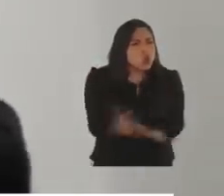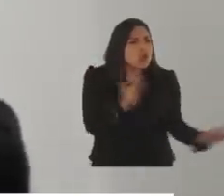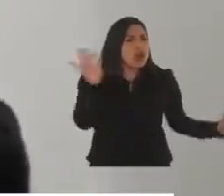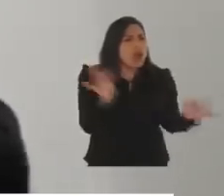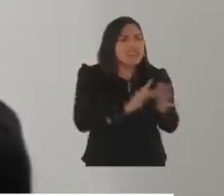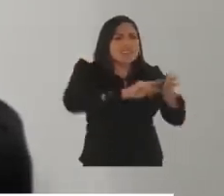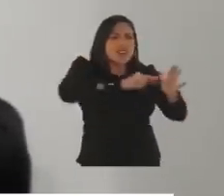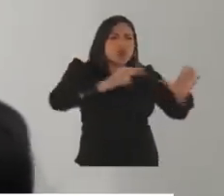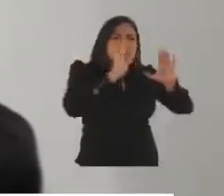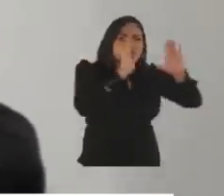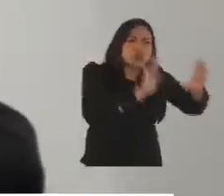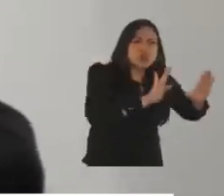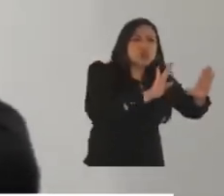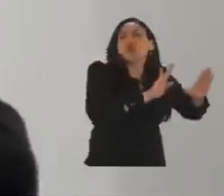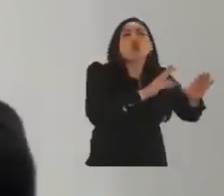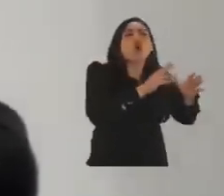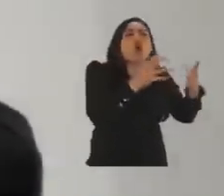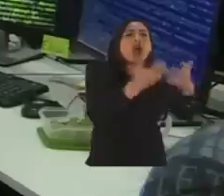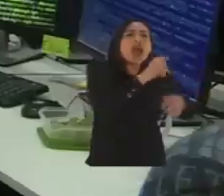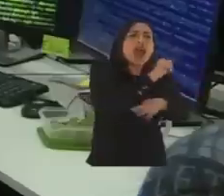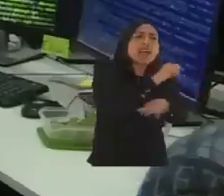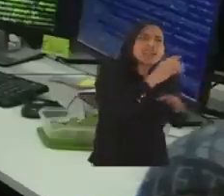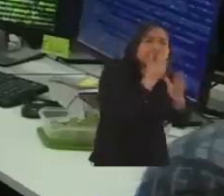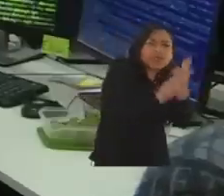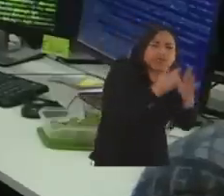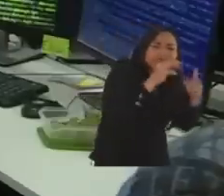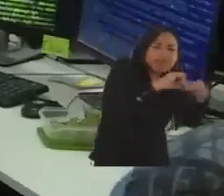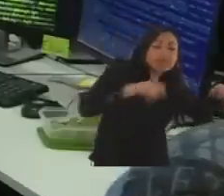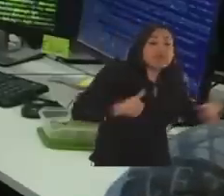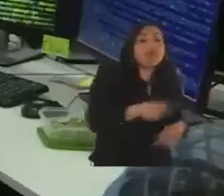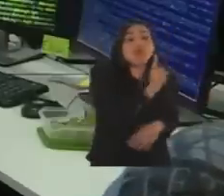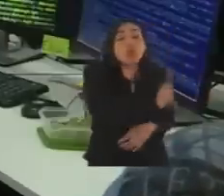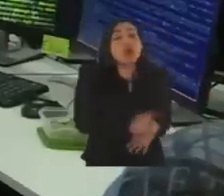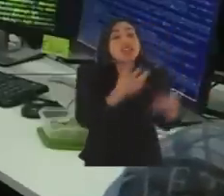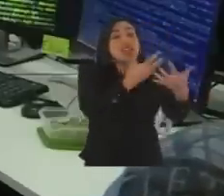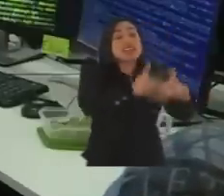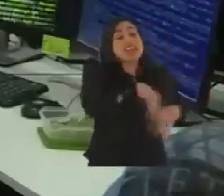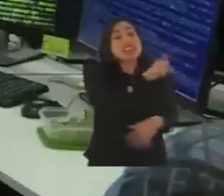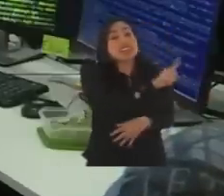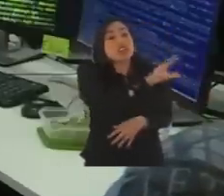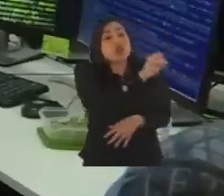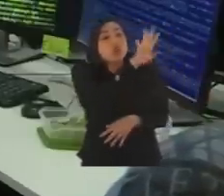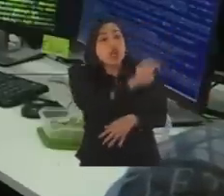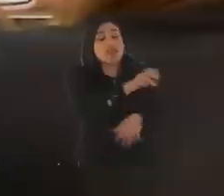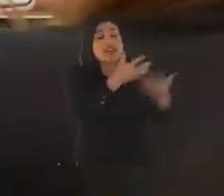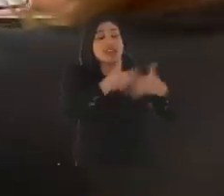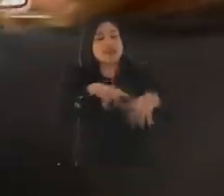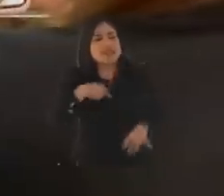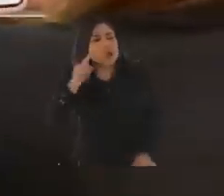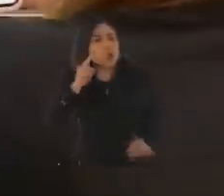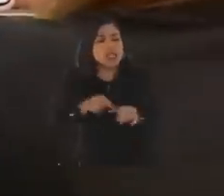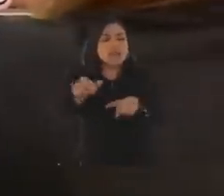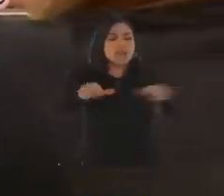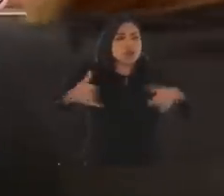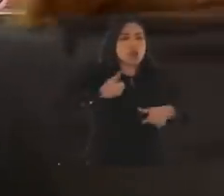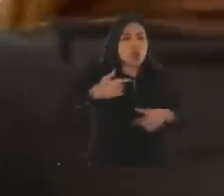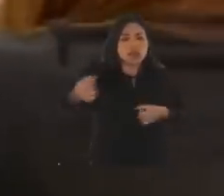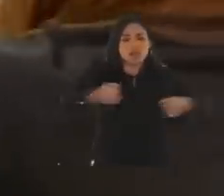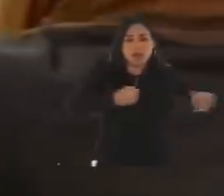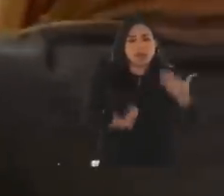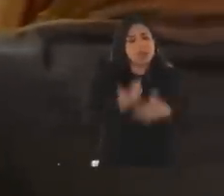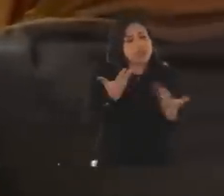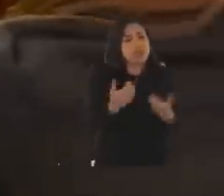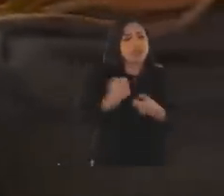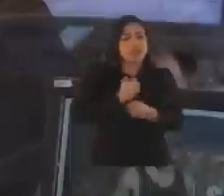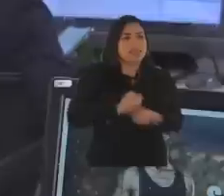relacionados con análisis de datos. Son por lo menos 109 empresas asociadas a Fedesoft las que buscan a estos jóvenes que quieran trabajar